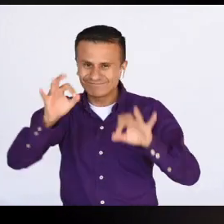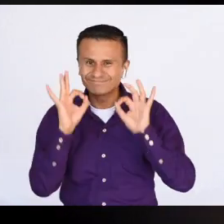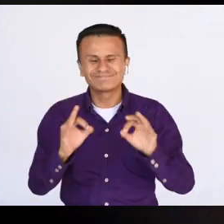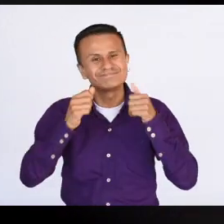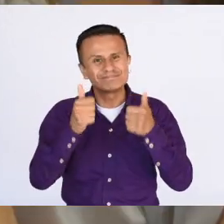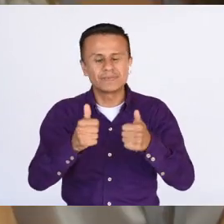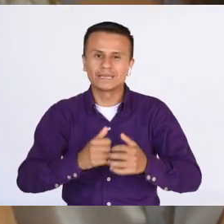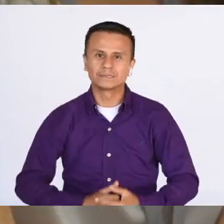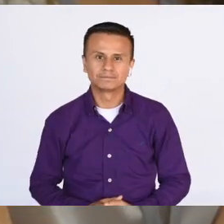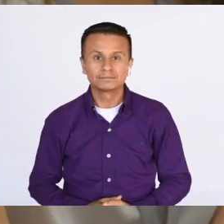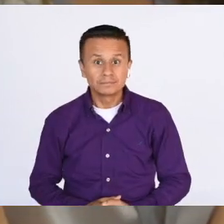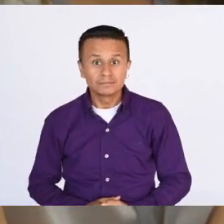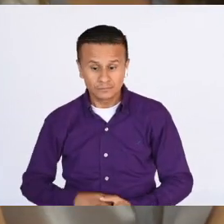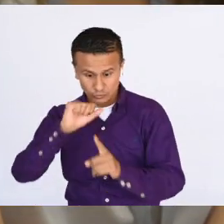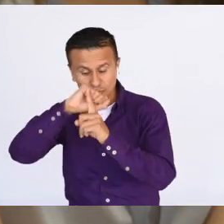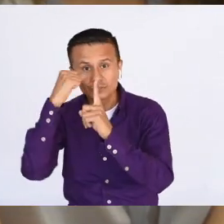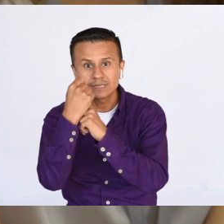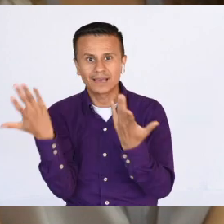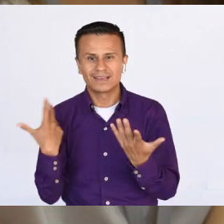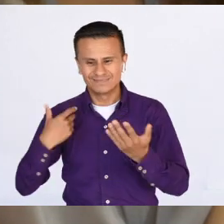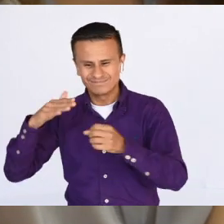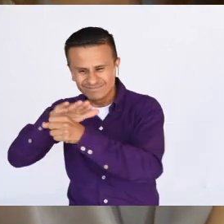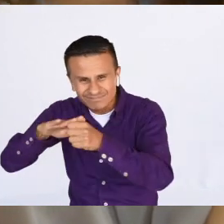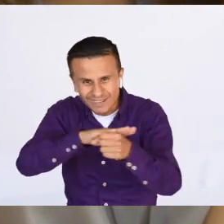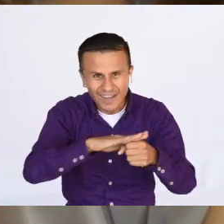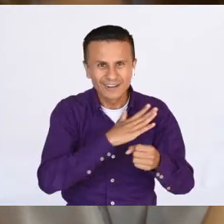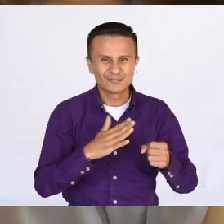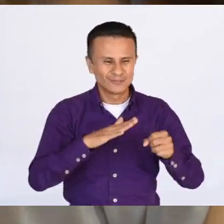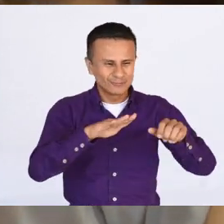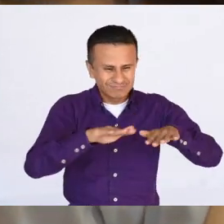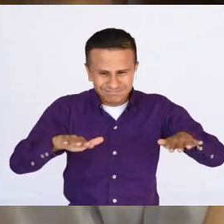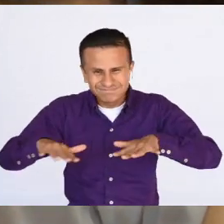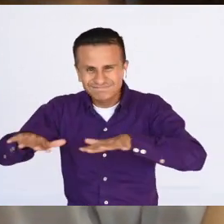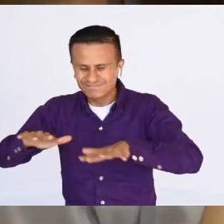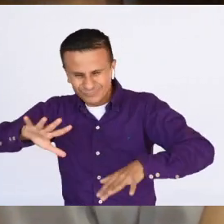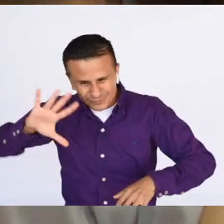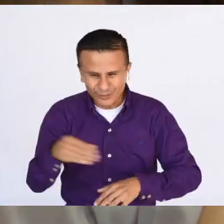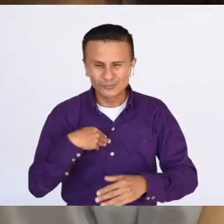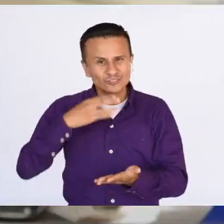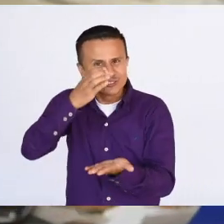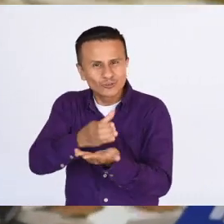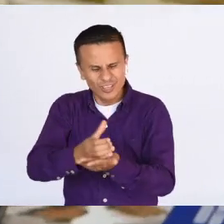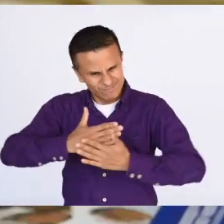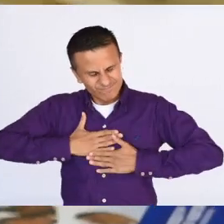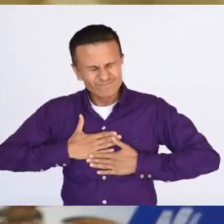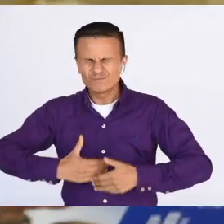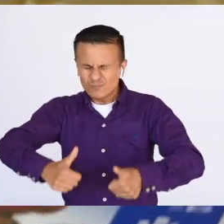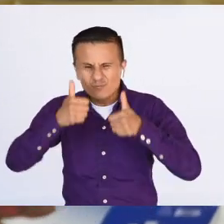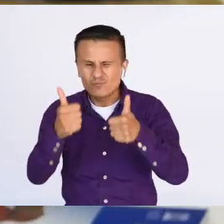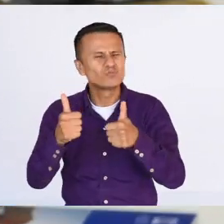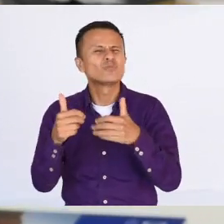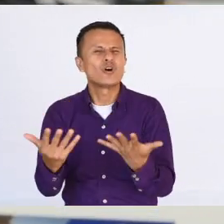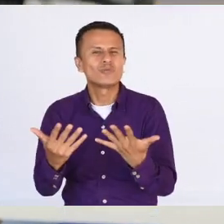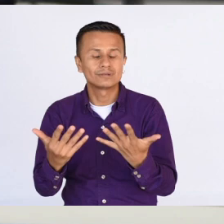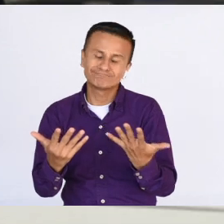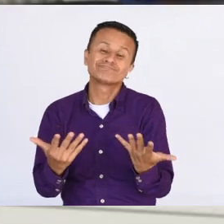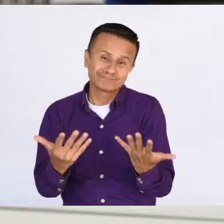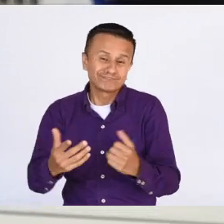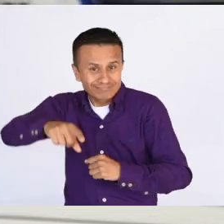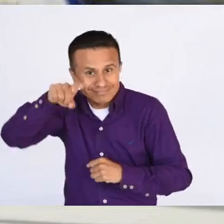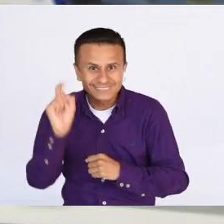salir bachiller. Nuestra sociedad, nuestras comunas, nuestros barrios, nuestra